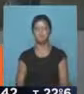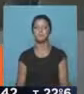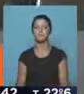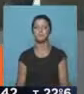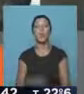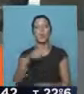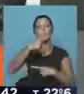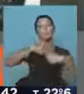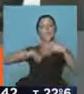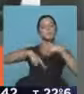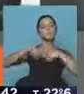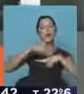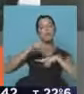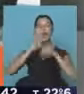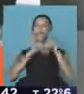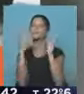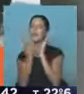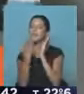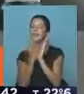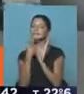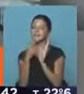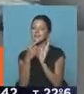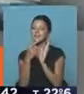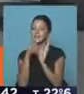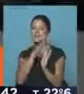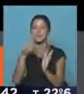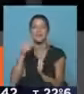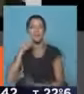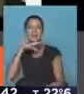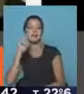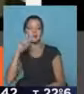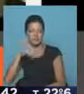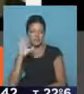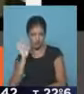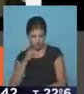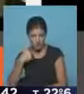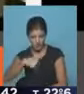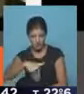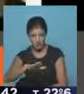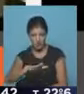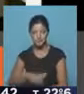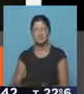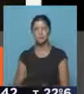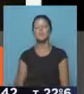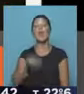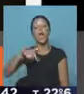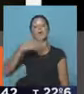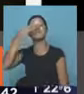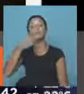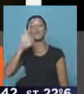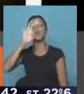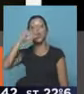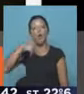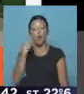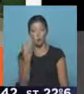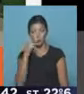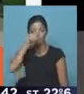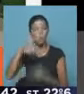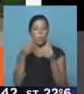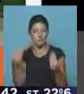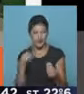al que, según algunos analistas, apostaba Beijing. La resolución de la ONU llega tras la quinta prueba nuclear de